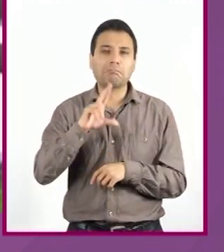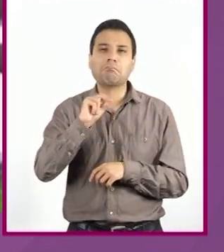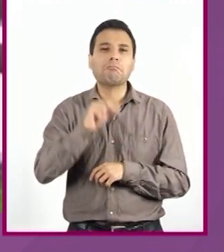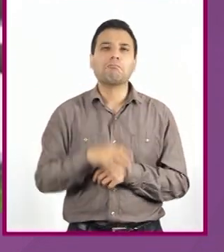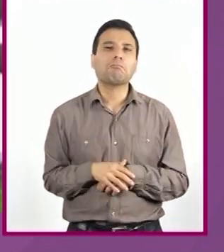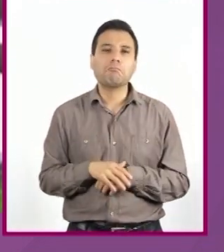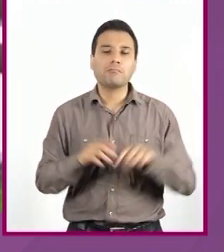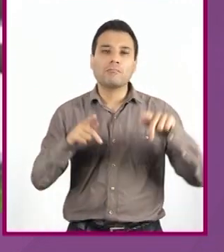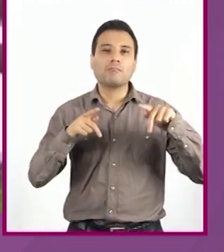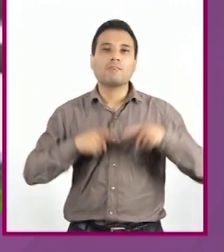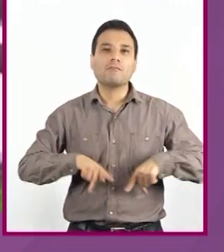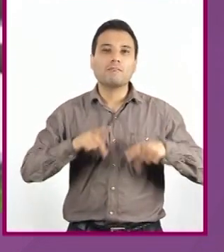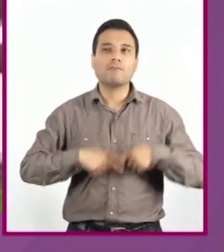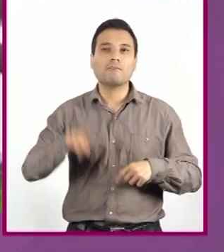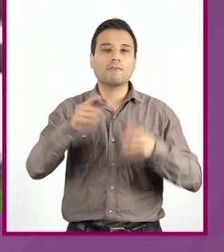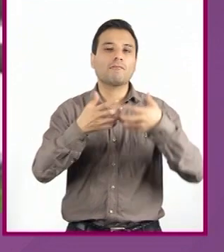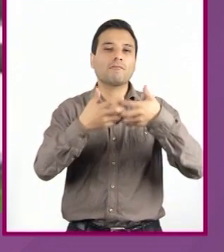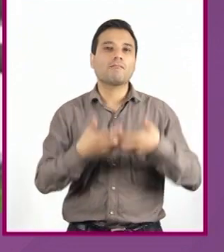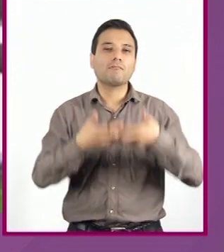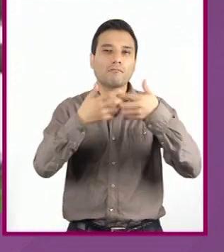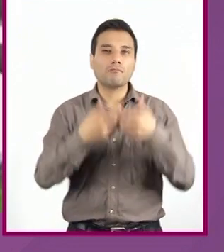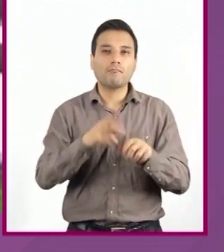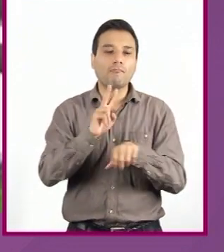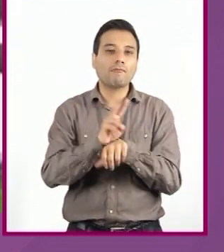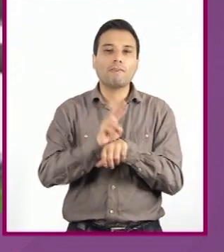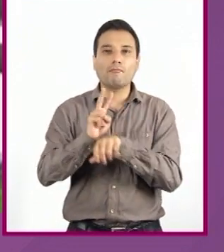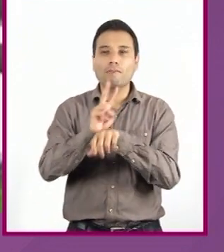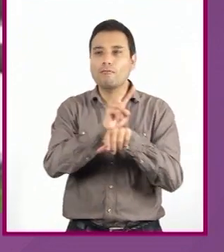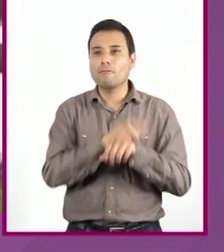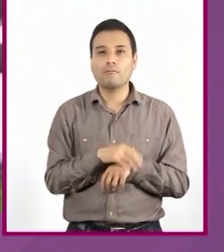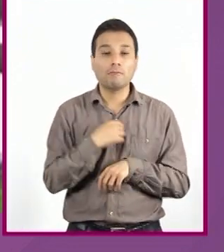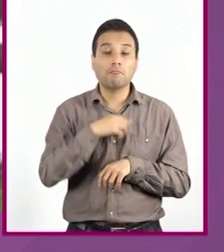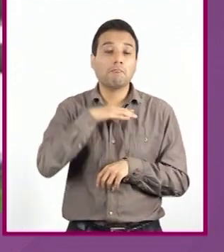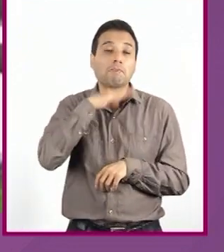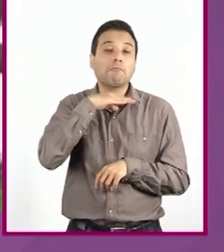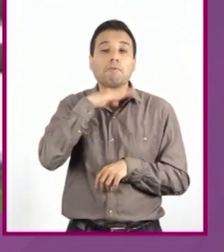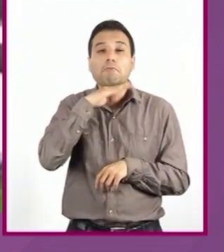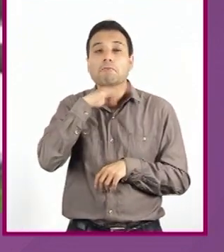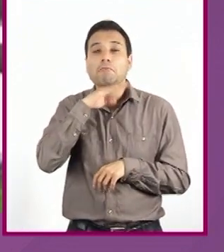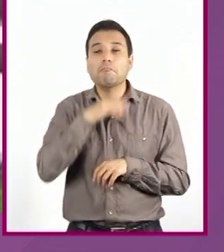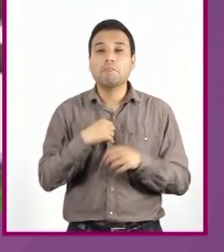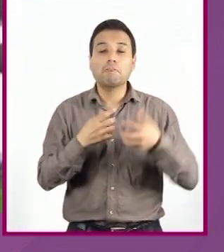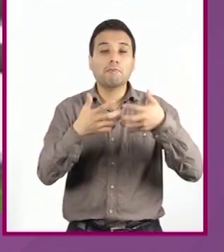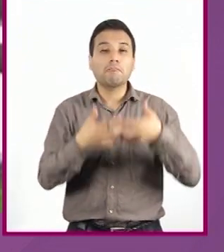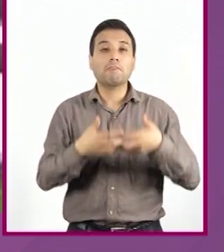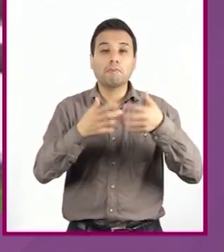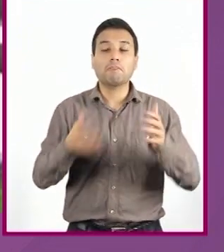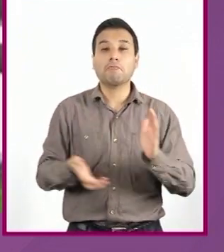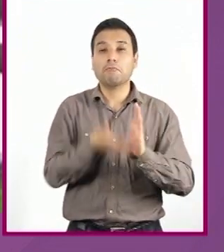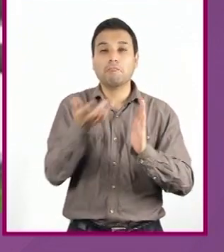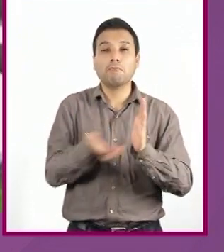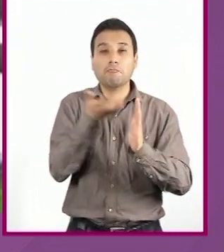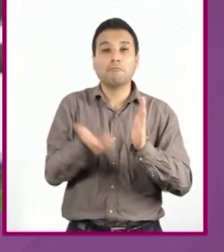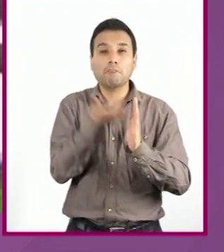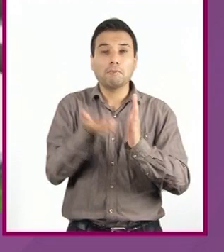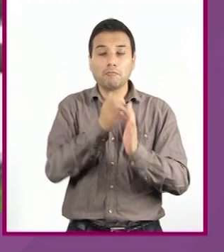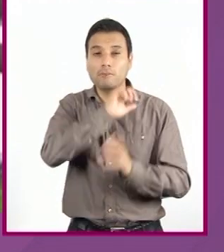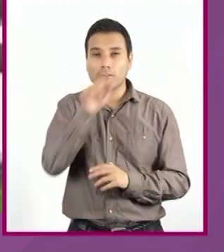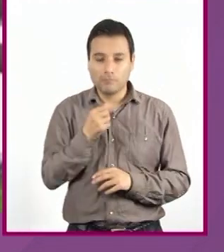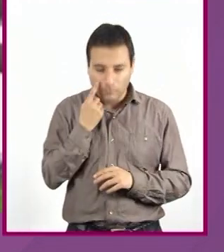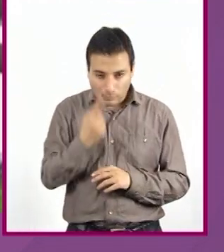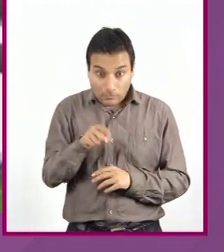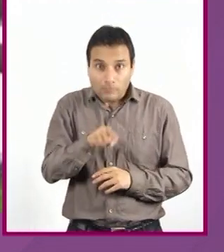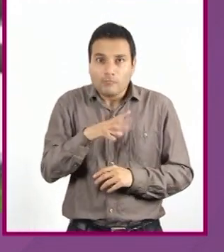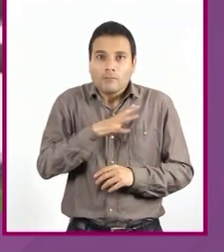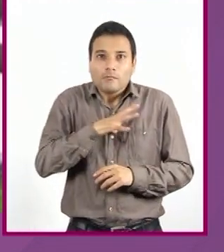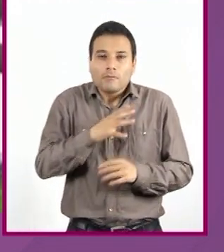de supervisión que está haciendo la maquinaria, que estábamos presentes en el sitio, nos dimos cuenta de eso allá, de